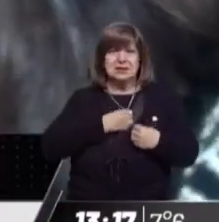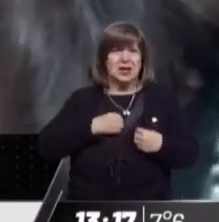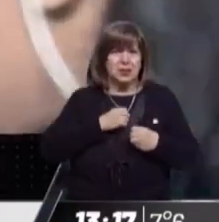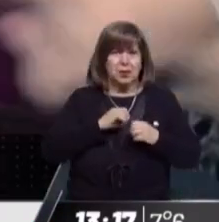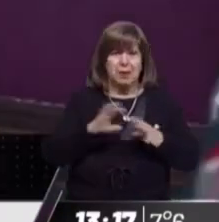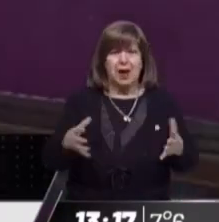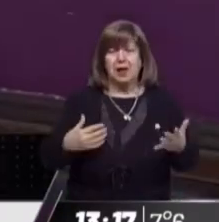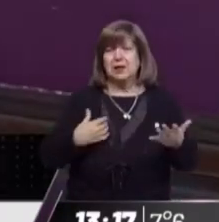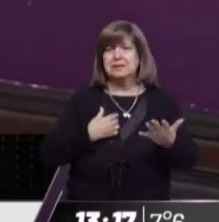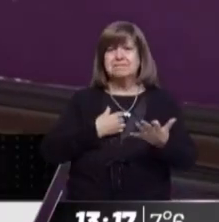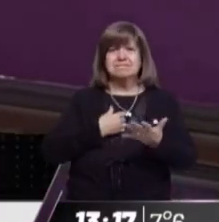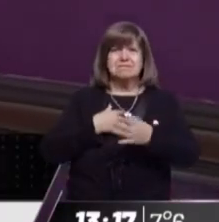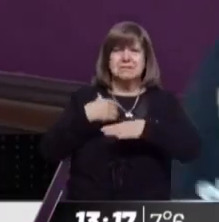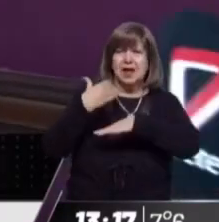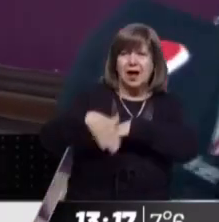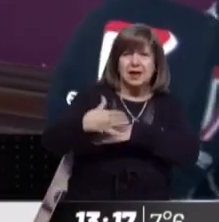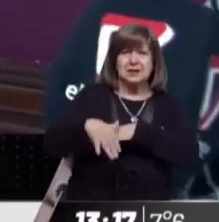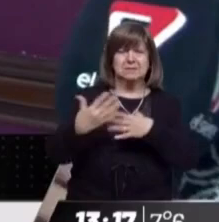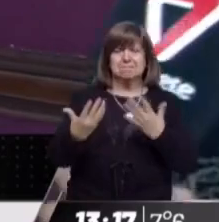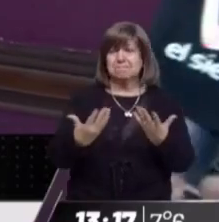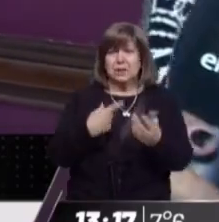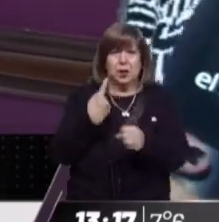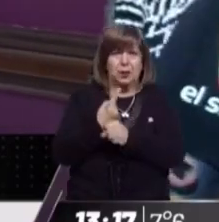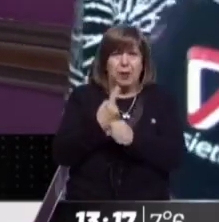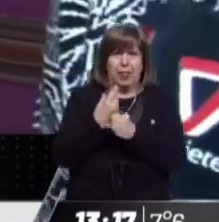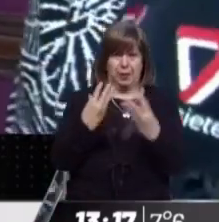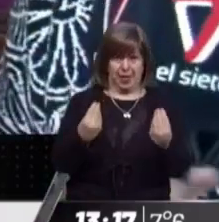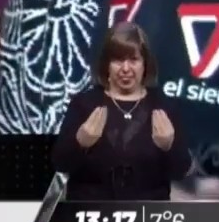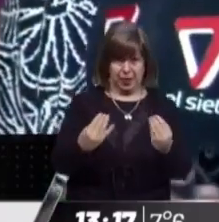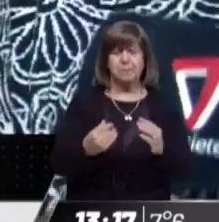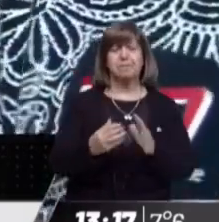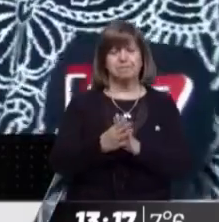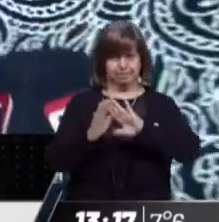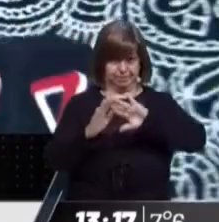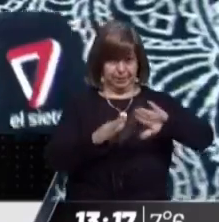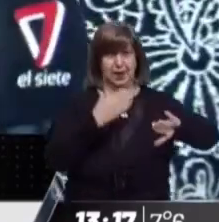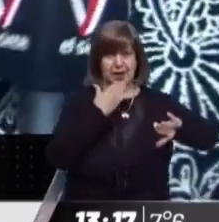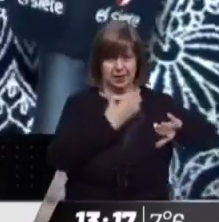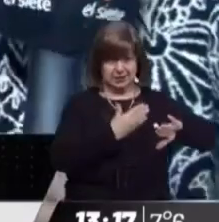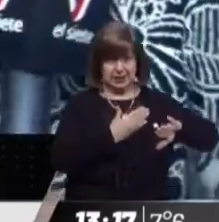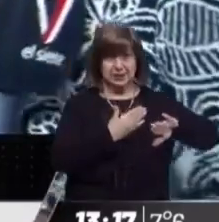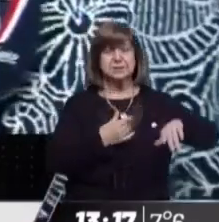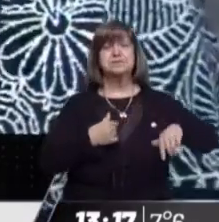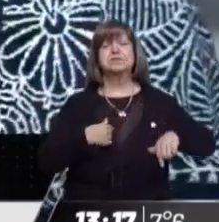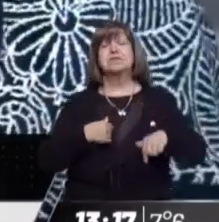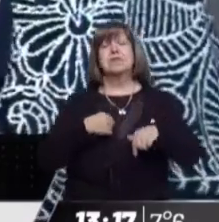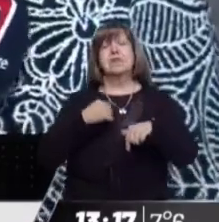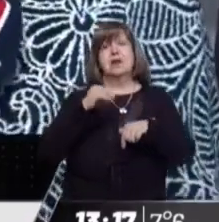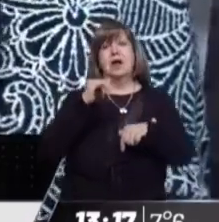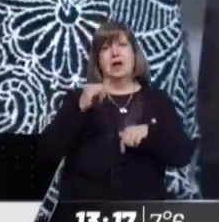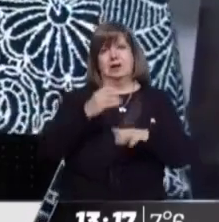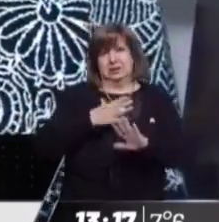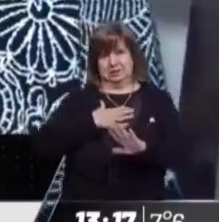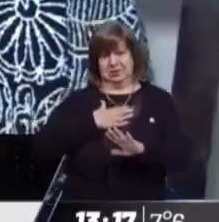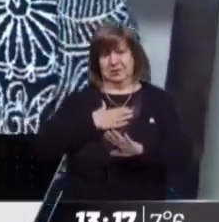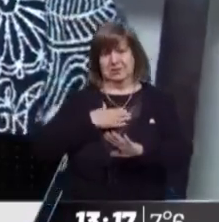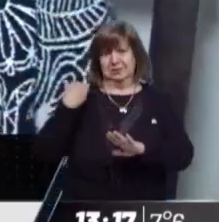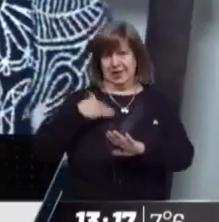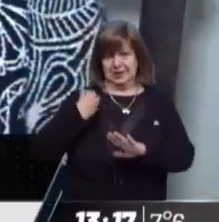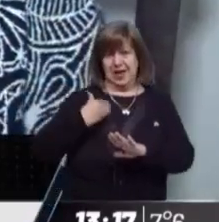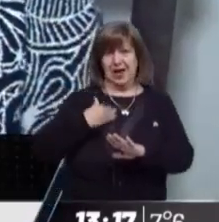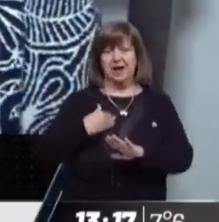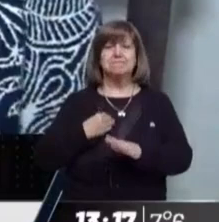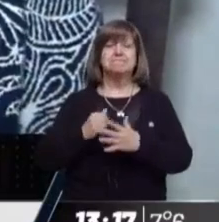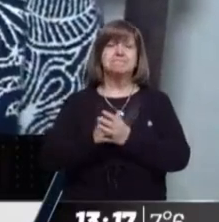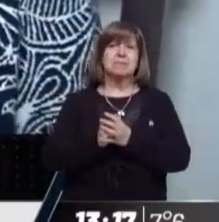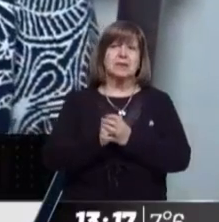decir que ustedes saben que las víctimas de violencia de género llevan mucho tiempo para para denunciar digamos viven situaciones de agresiones durante